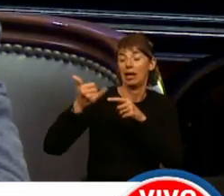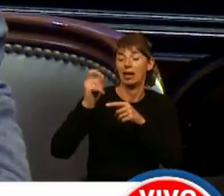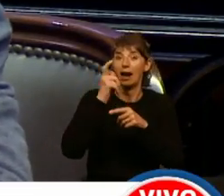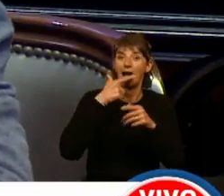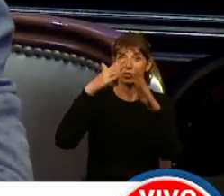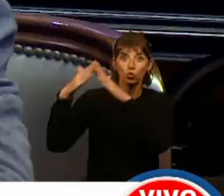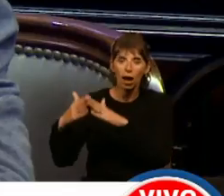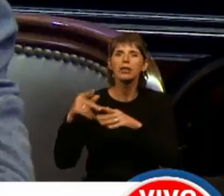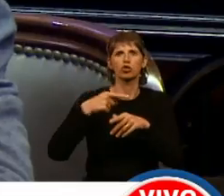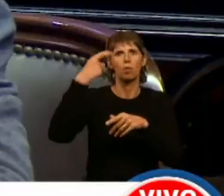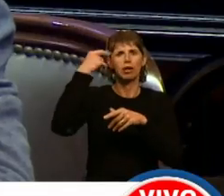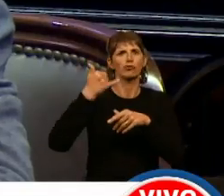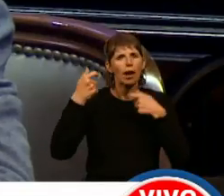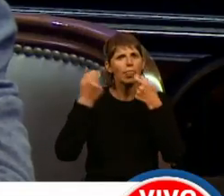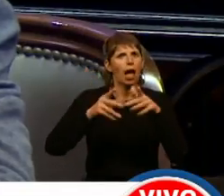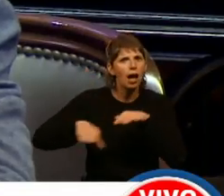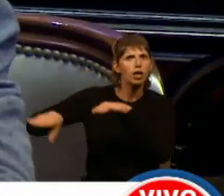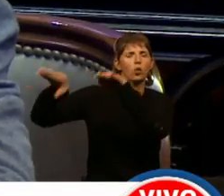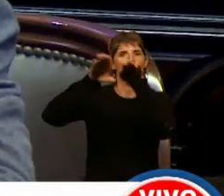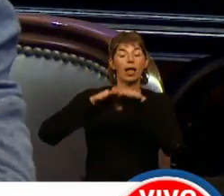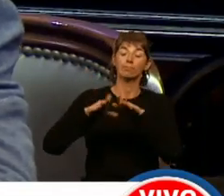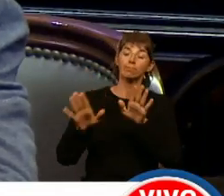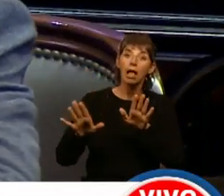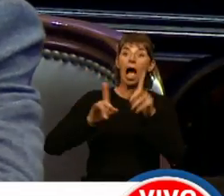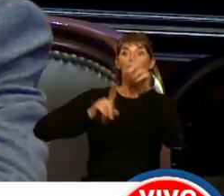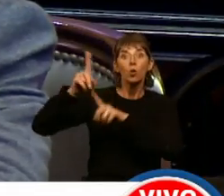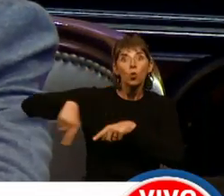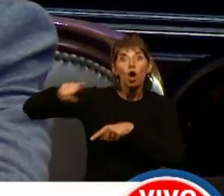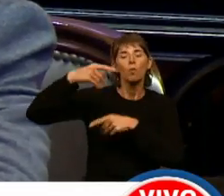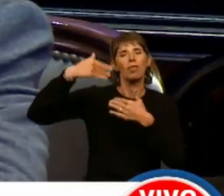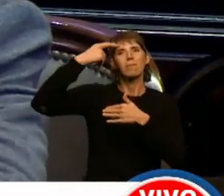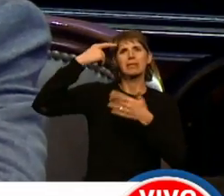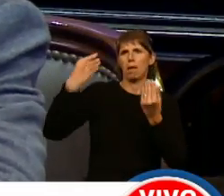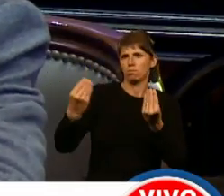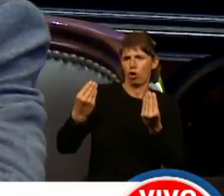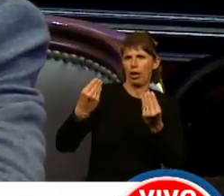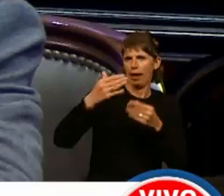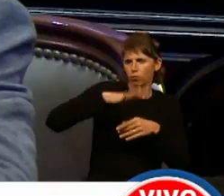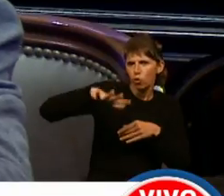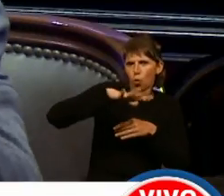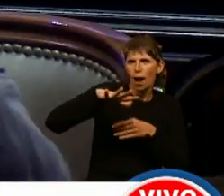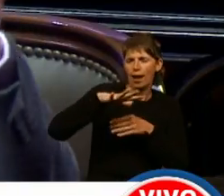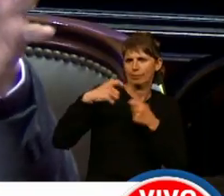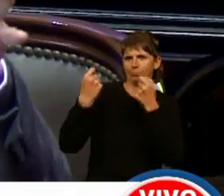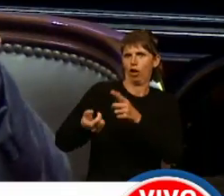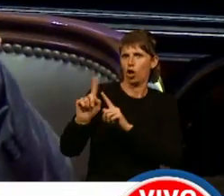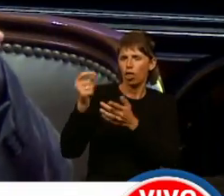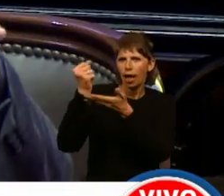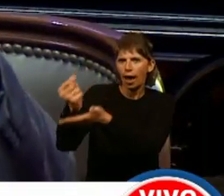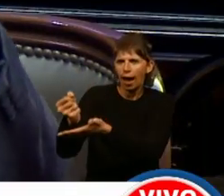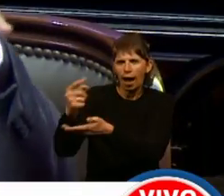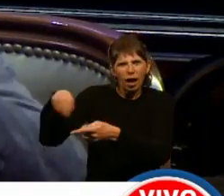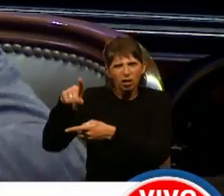y claro algunos dirán que es injusto que usuarios de las zonas no beneficiadas beneficien